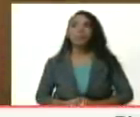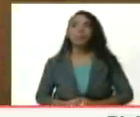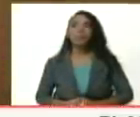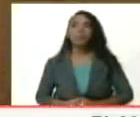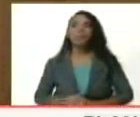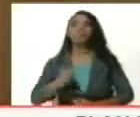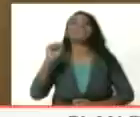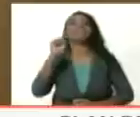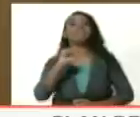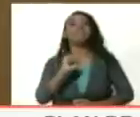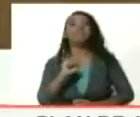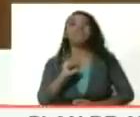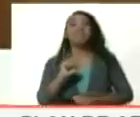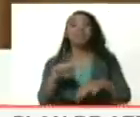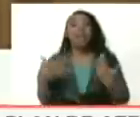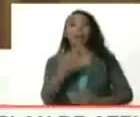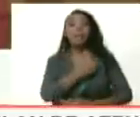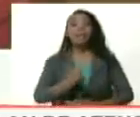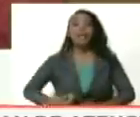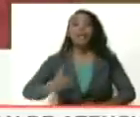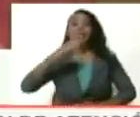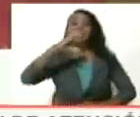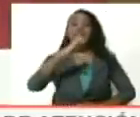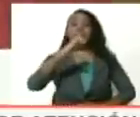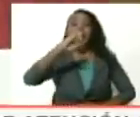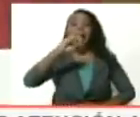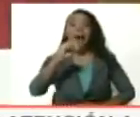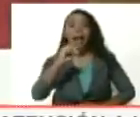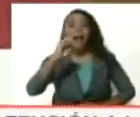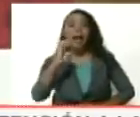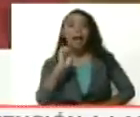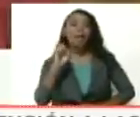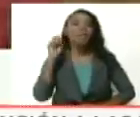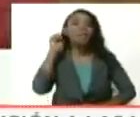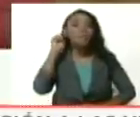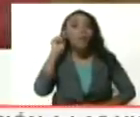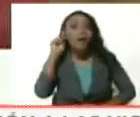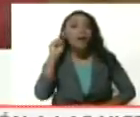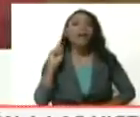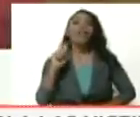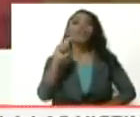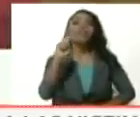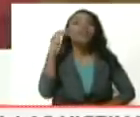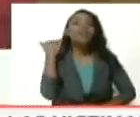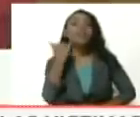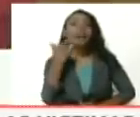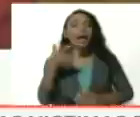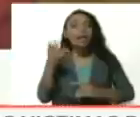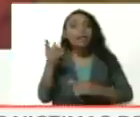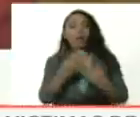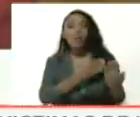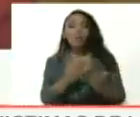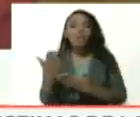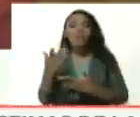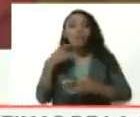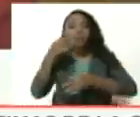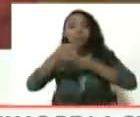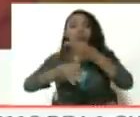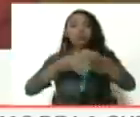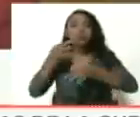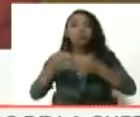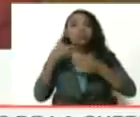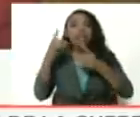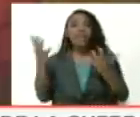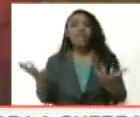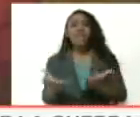Así es, y es que la presidenta del Consejo Nacional Electoral, doctora Tibisay Lucena, ofrecerá detalles de este incendio que